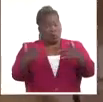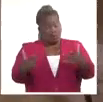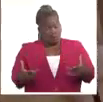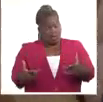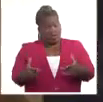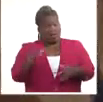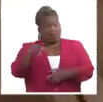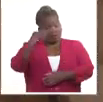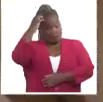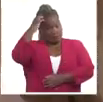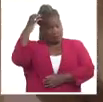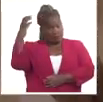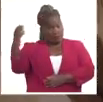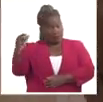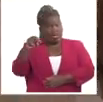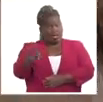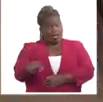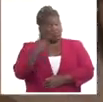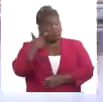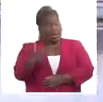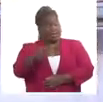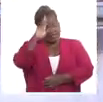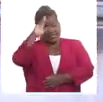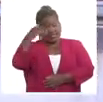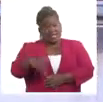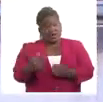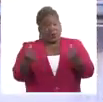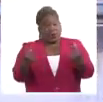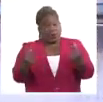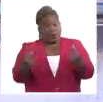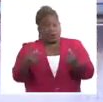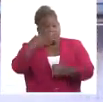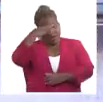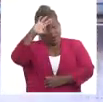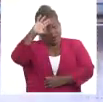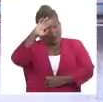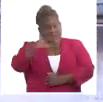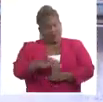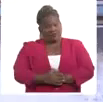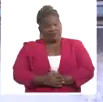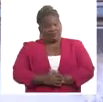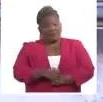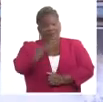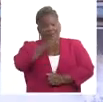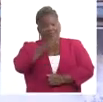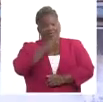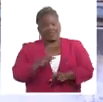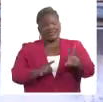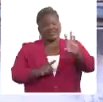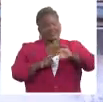estatales imprescindibles para la salud y la economía del país. Mayelín del Sol, Sistema Informativo de la Televisión Cubana.